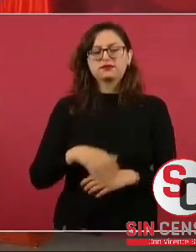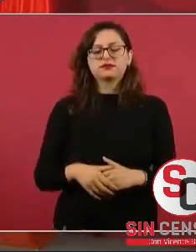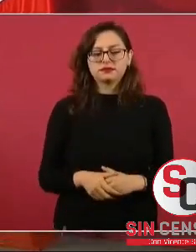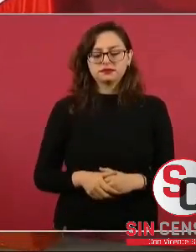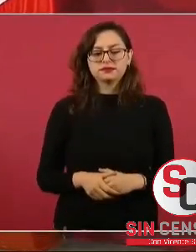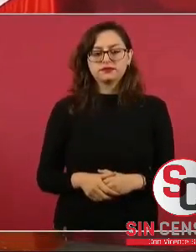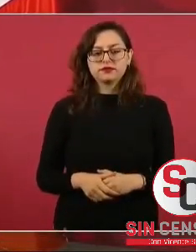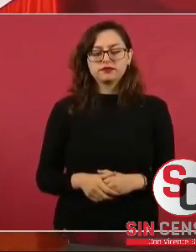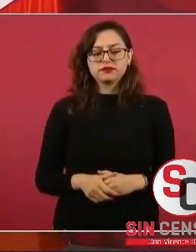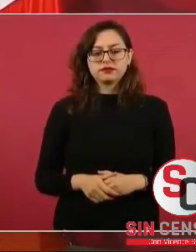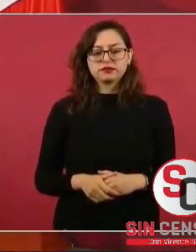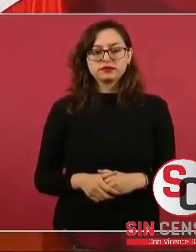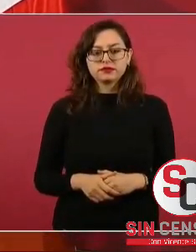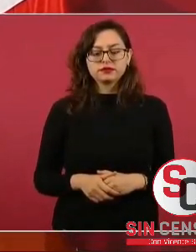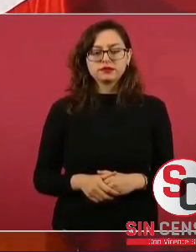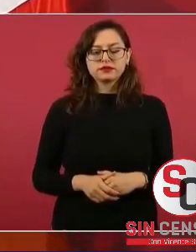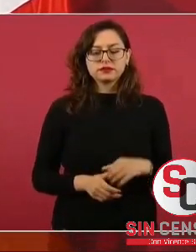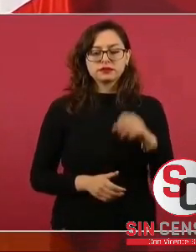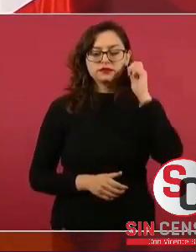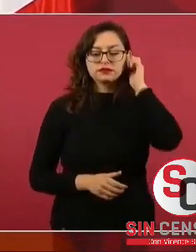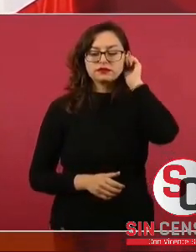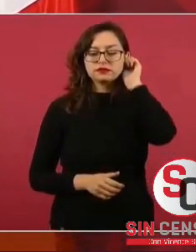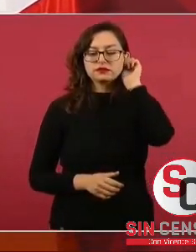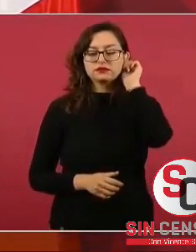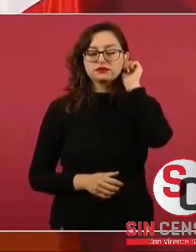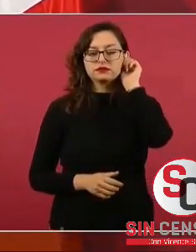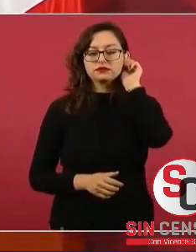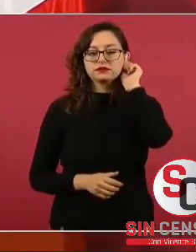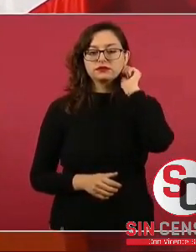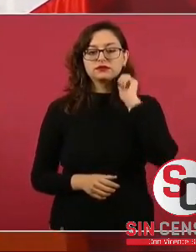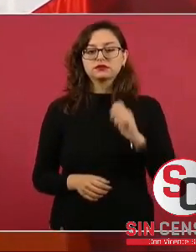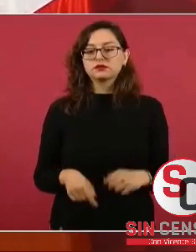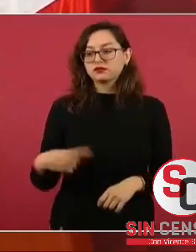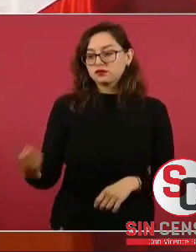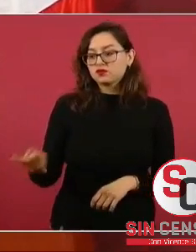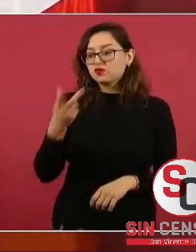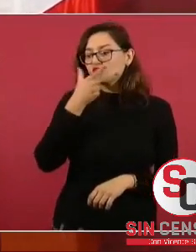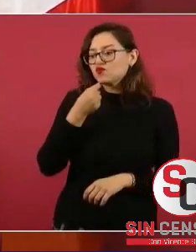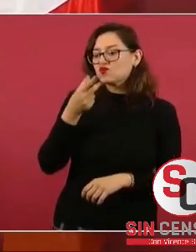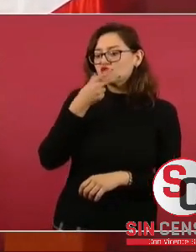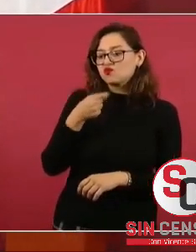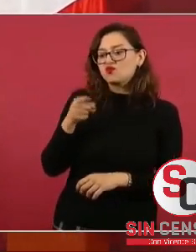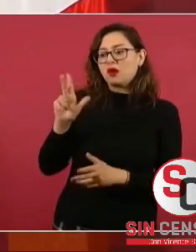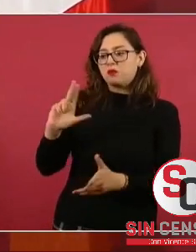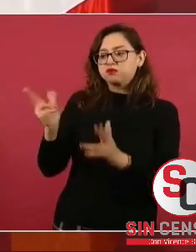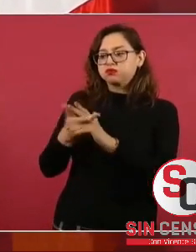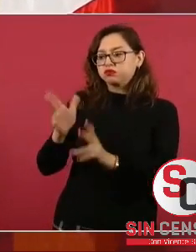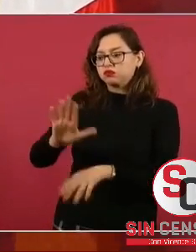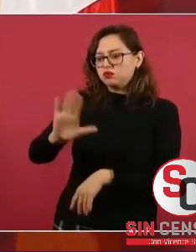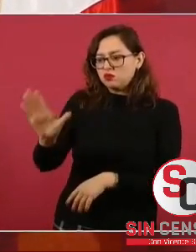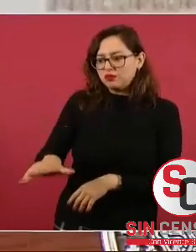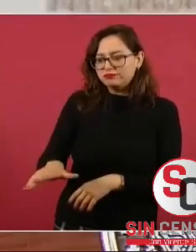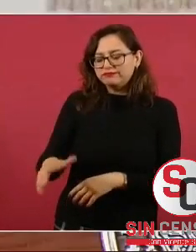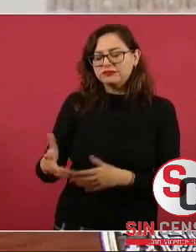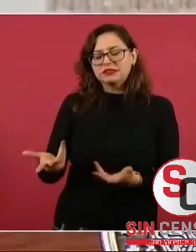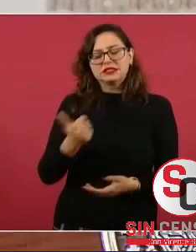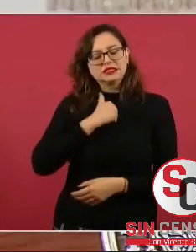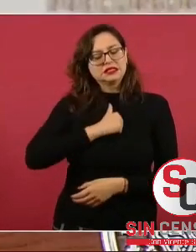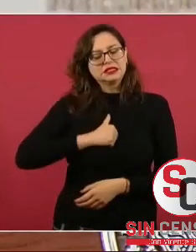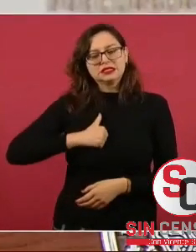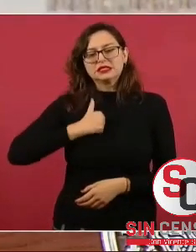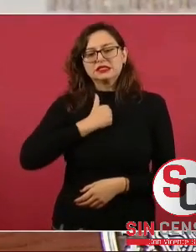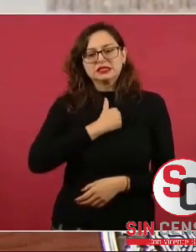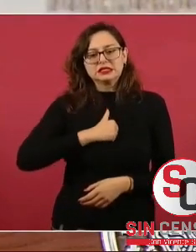En este caso, de este lamentable homicidio, se tomó la decisión